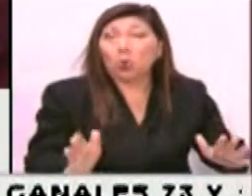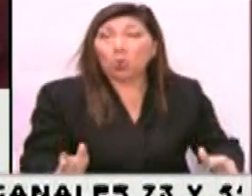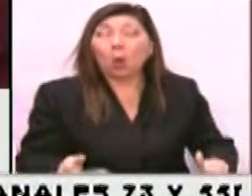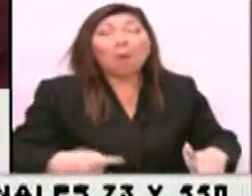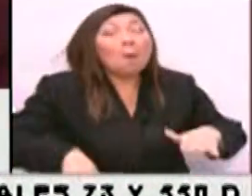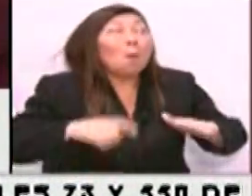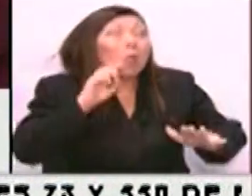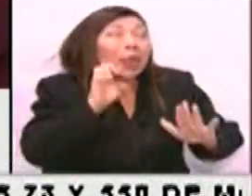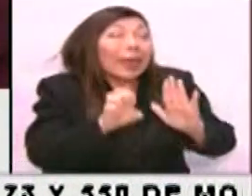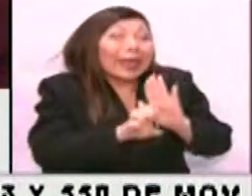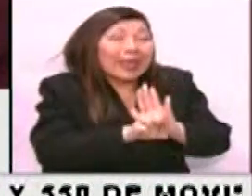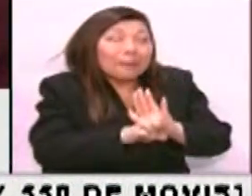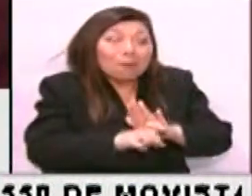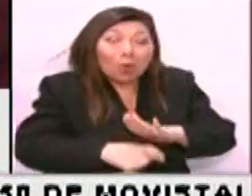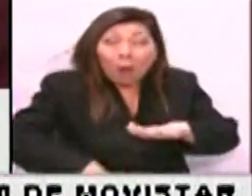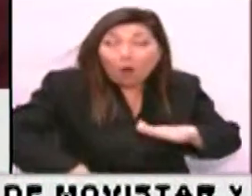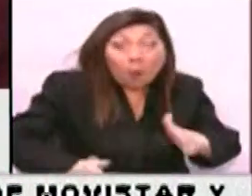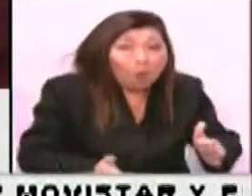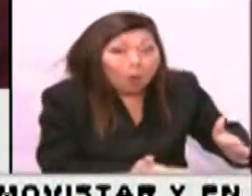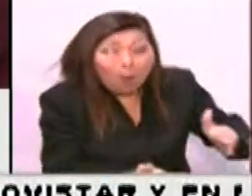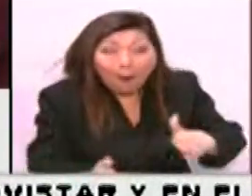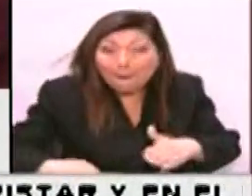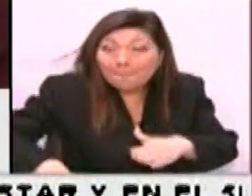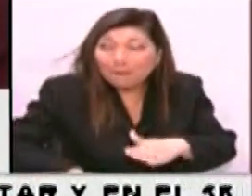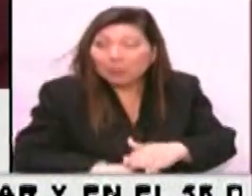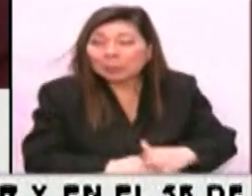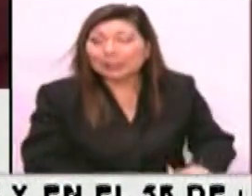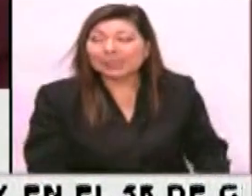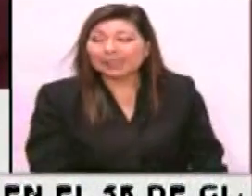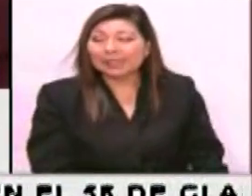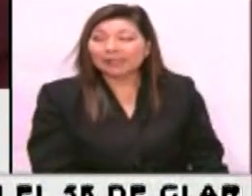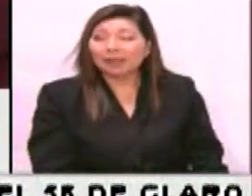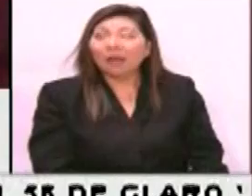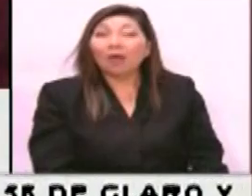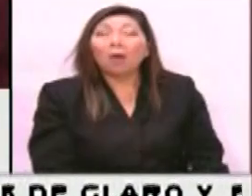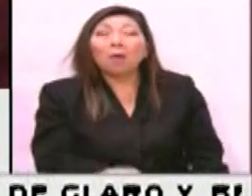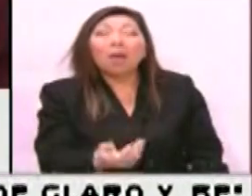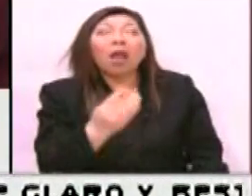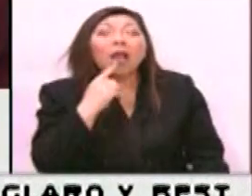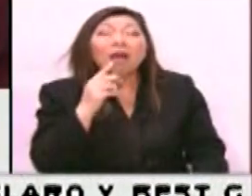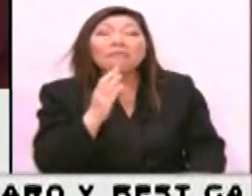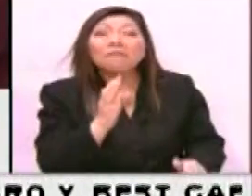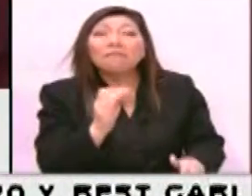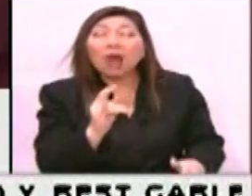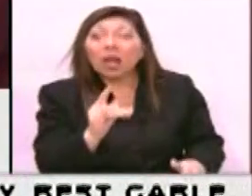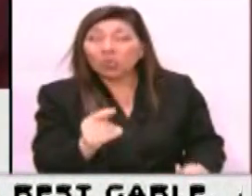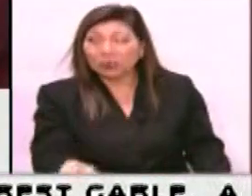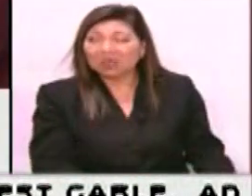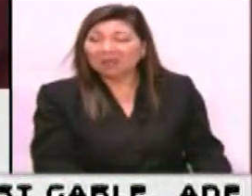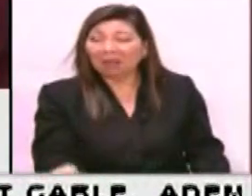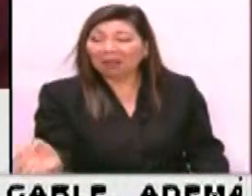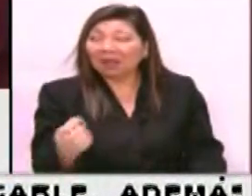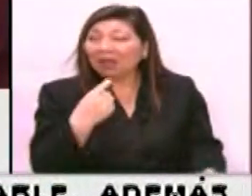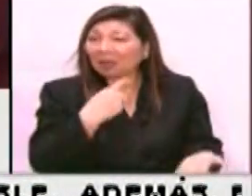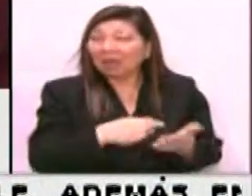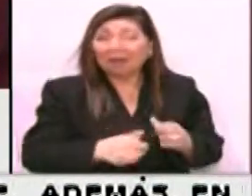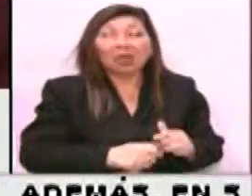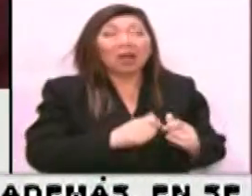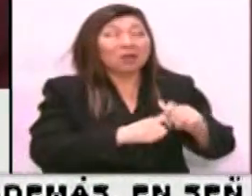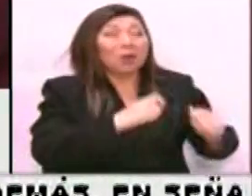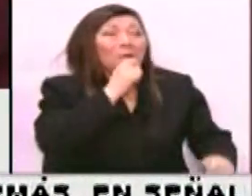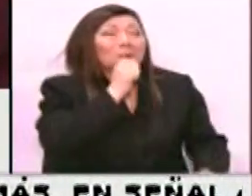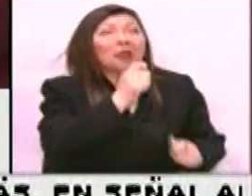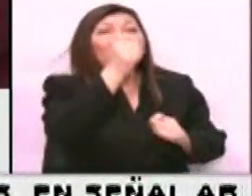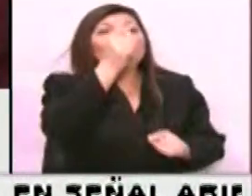un jugador en la disputa de la pelota, no lo expulsa, cobra foul, le llama la atención, ni siquiera le saca la tarjeta